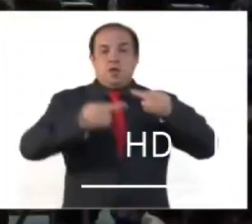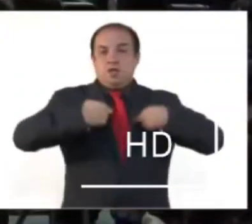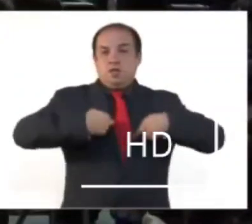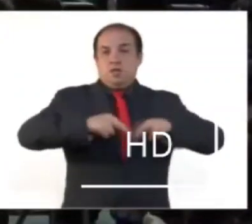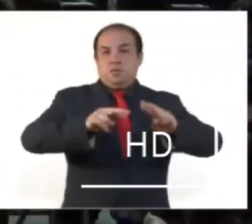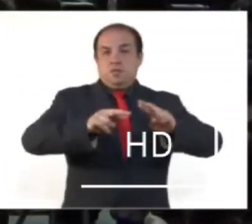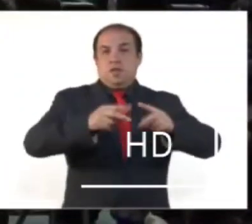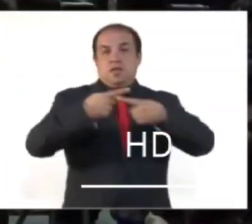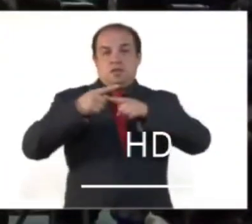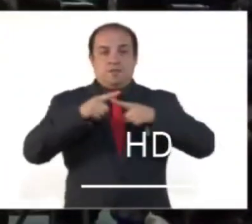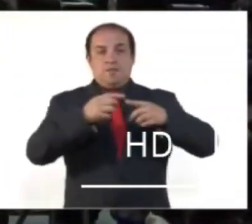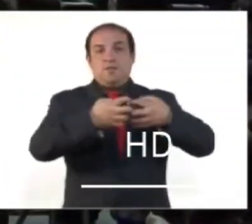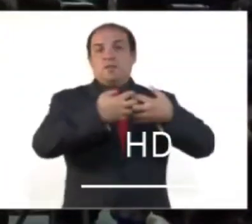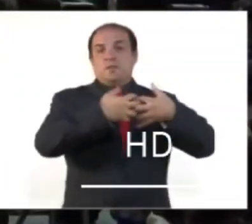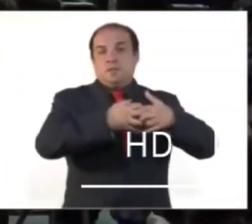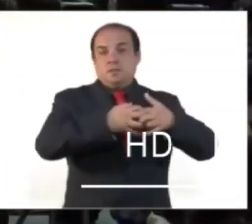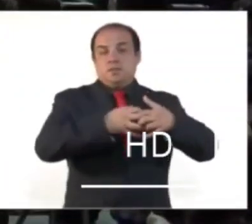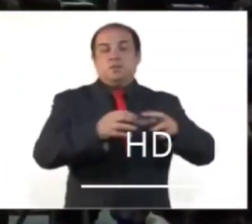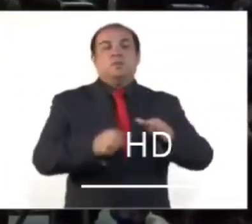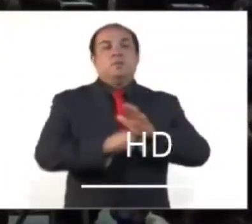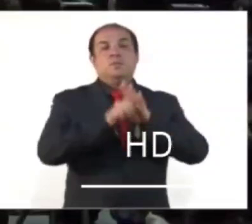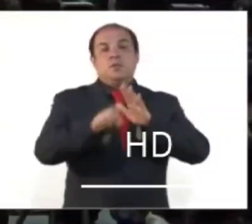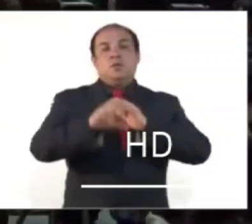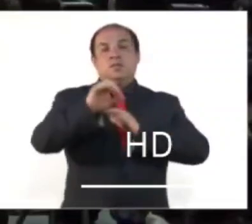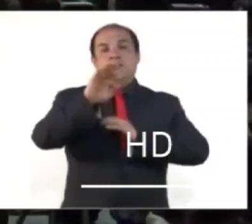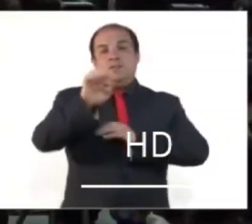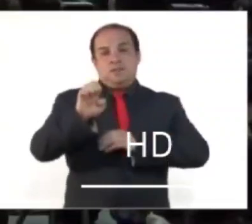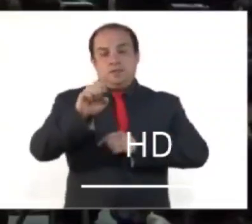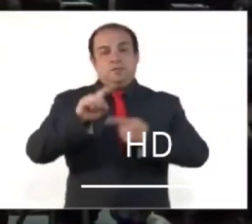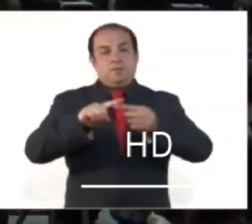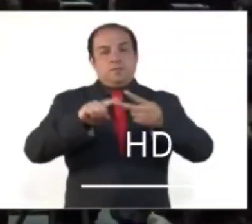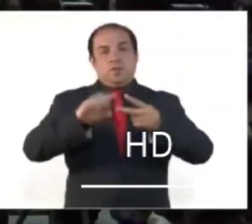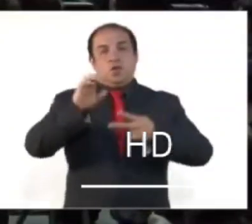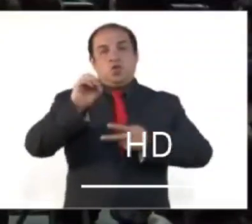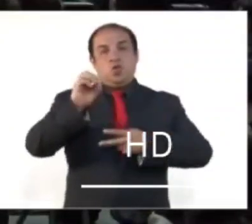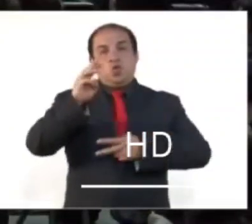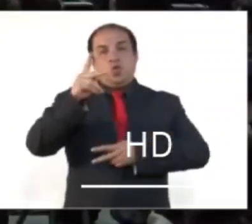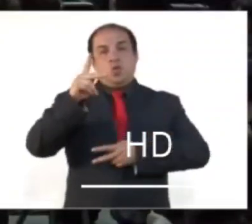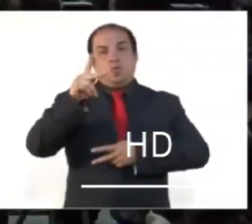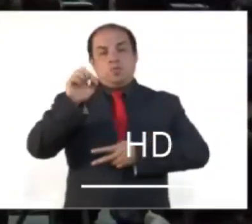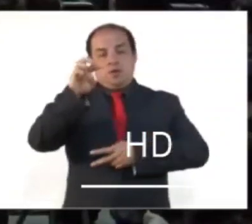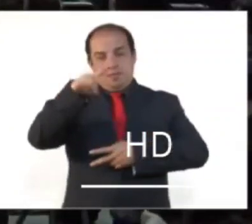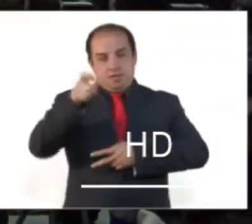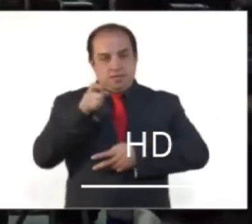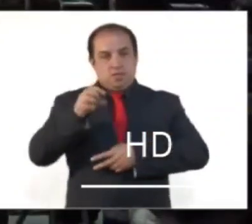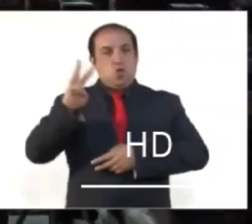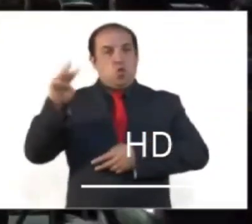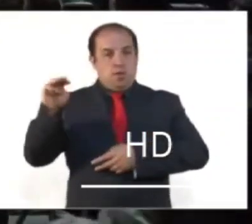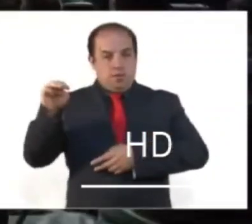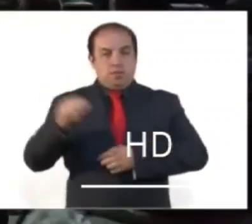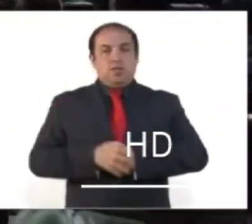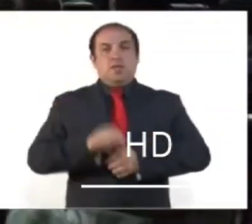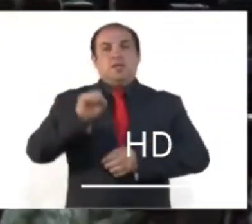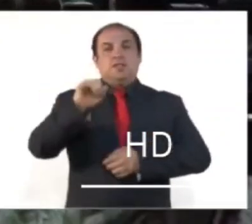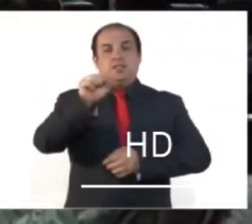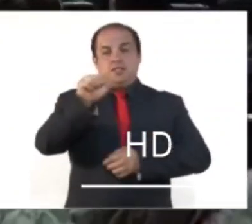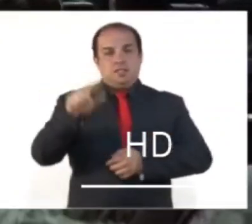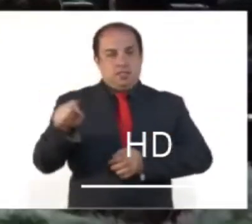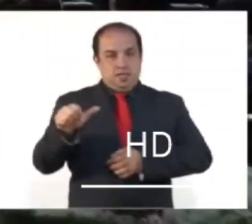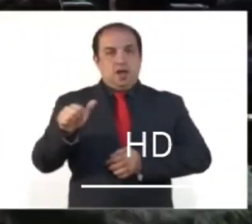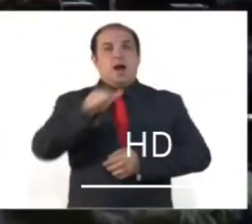representantes de las empresas como lo son CFE, Coparmex, Walmart, CISA,